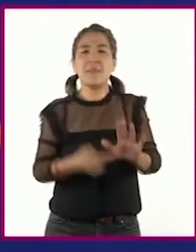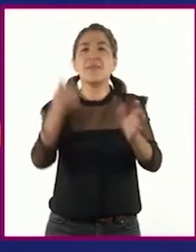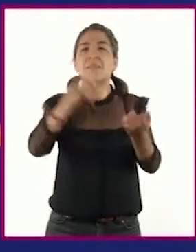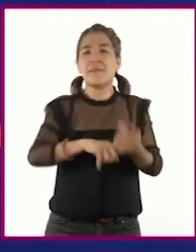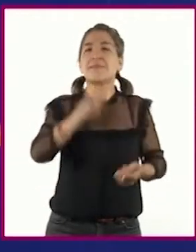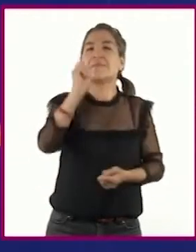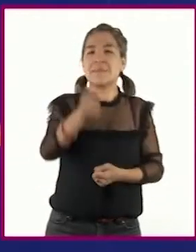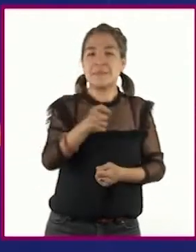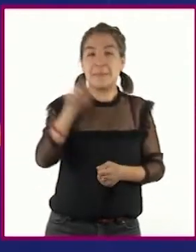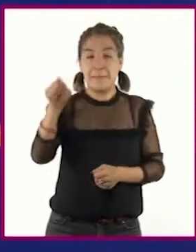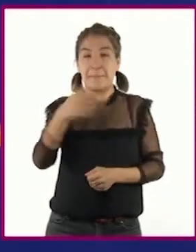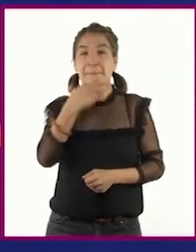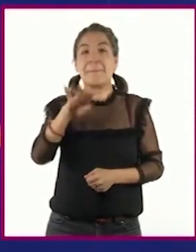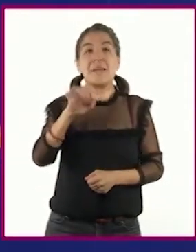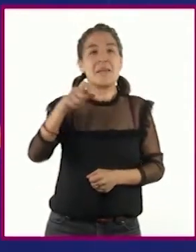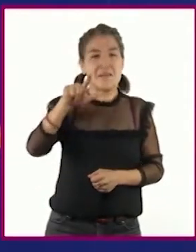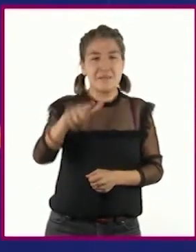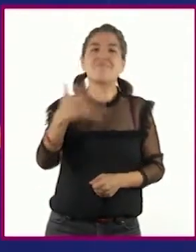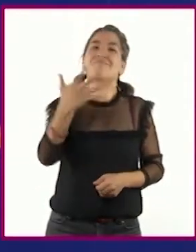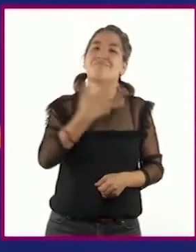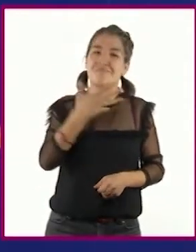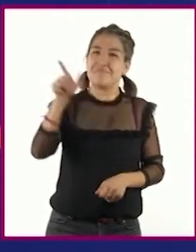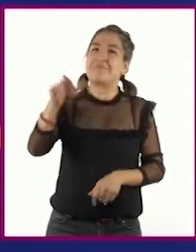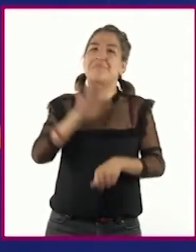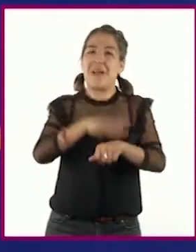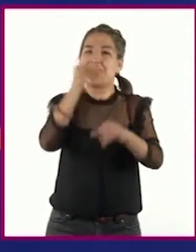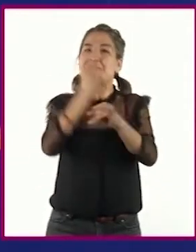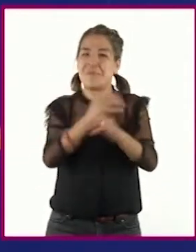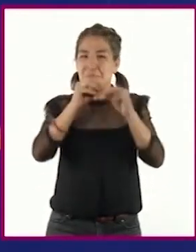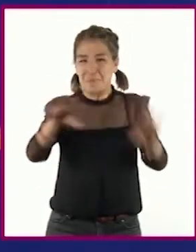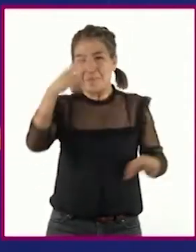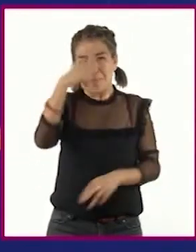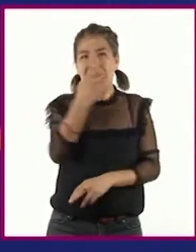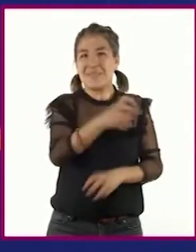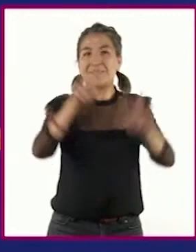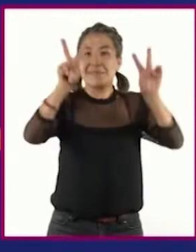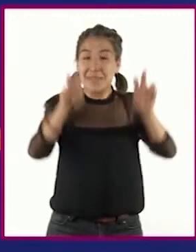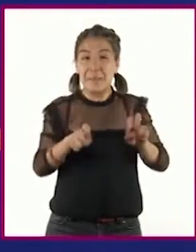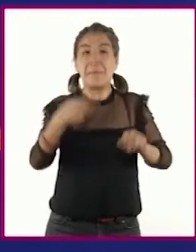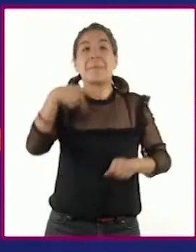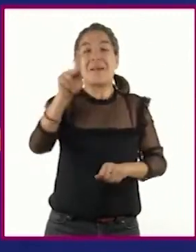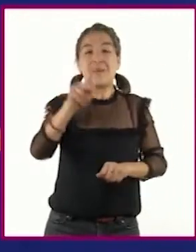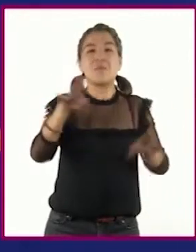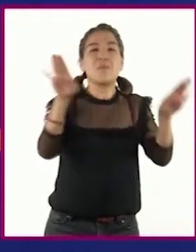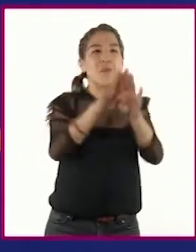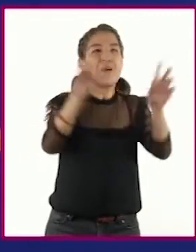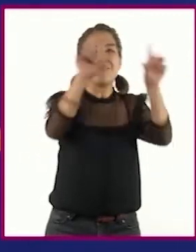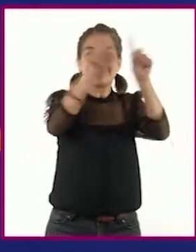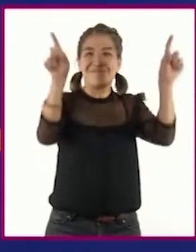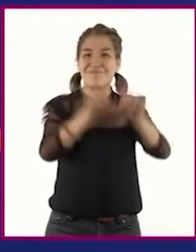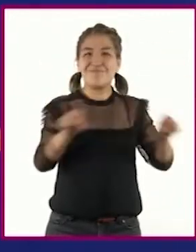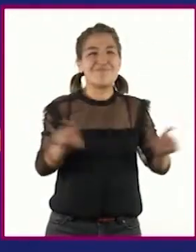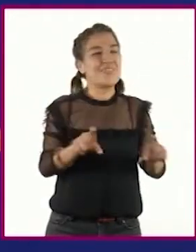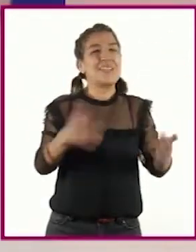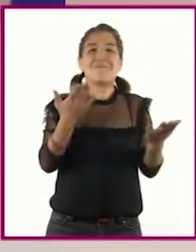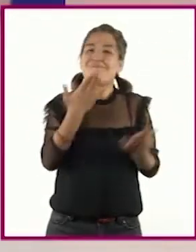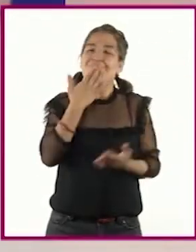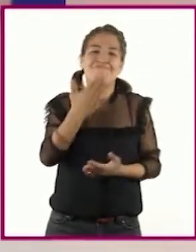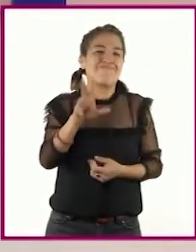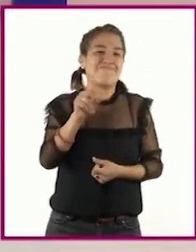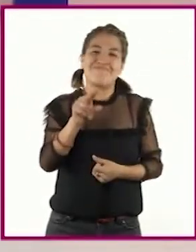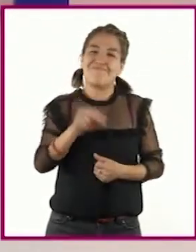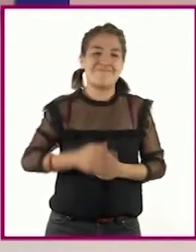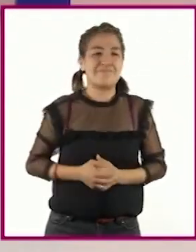vez más que Miguel tiene toda la información para su tema, pero su distribución no es la